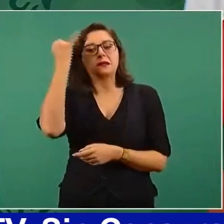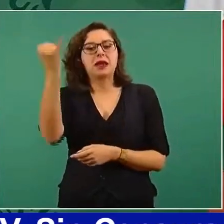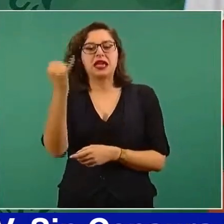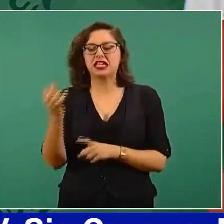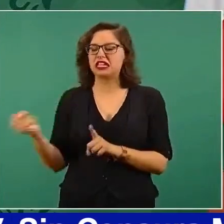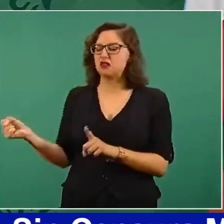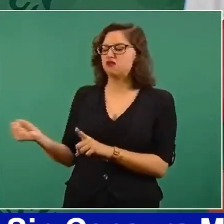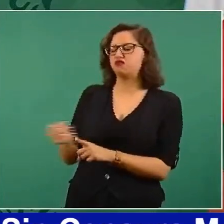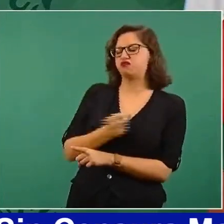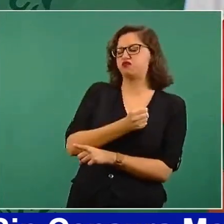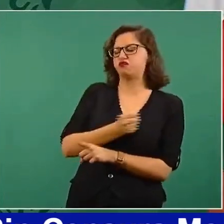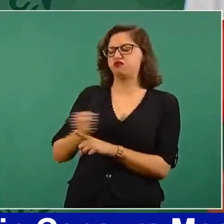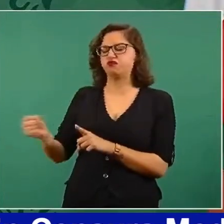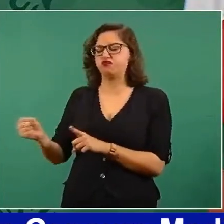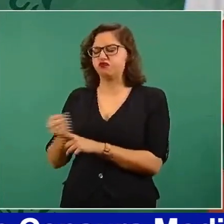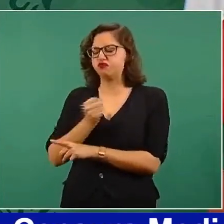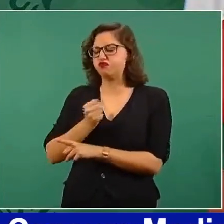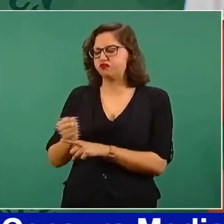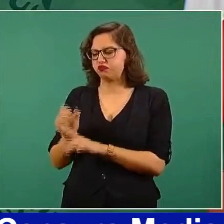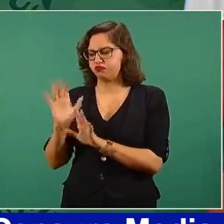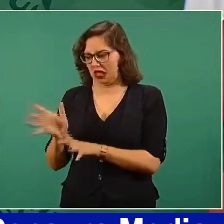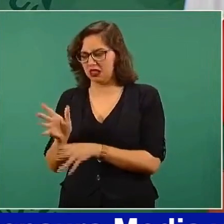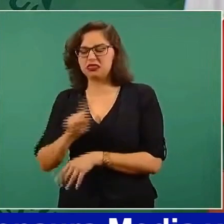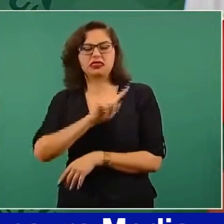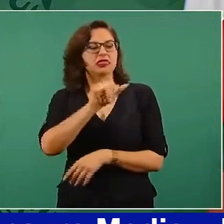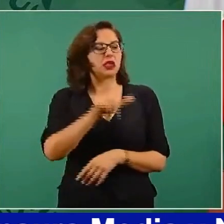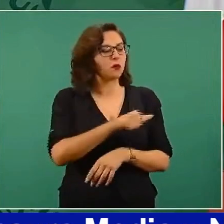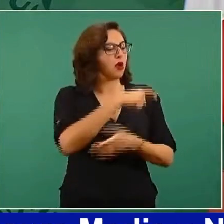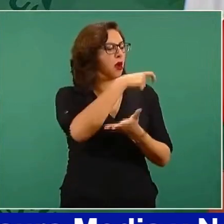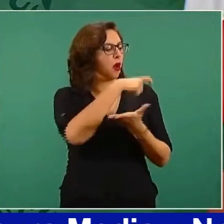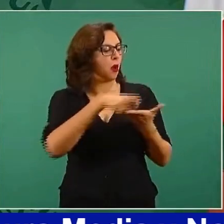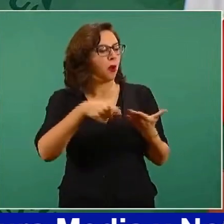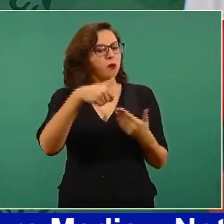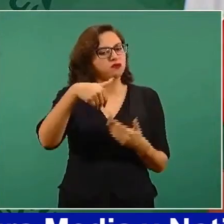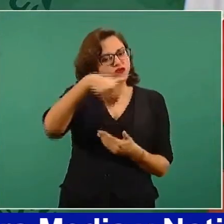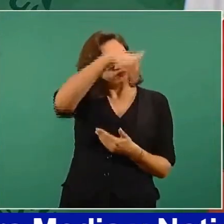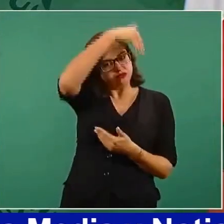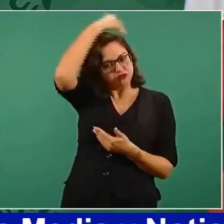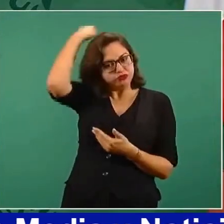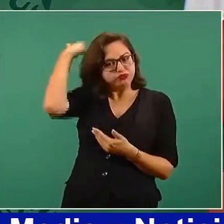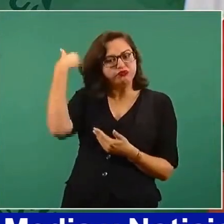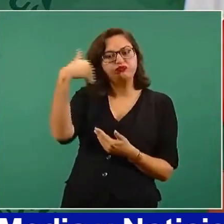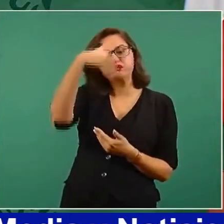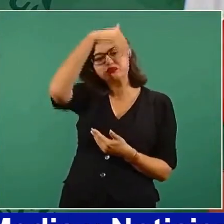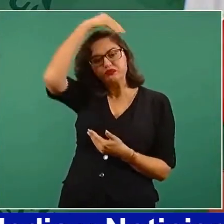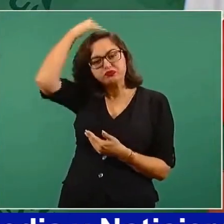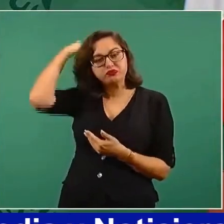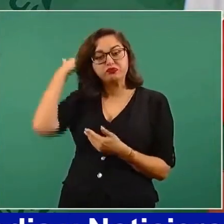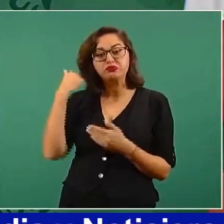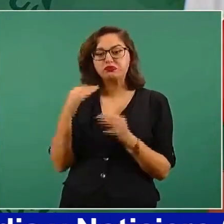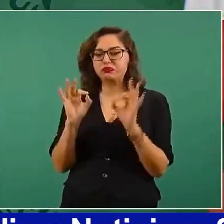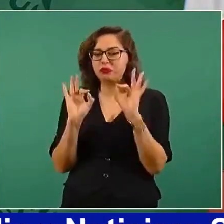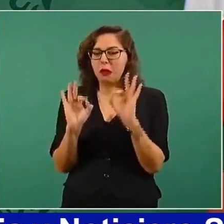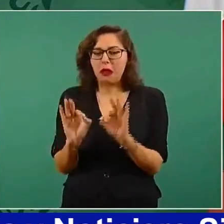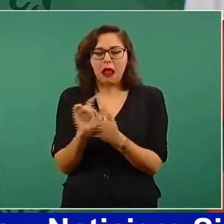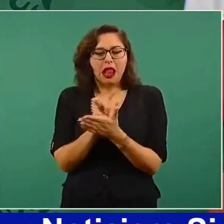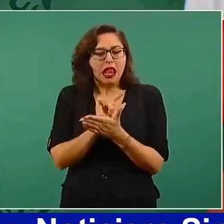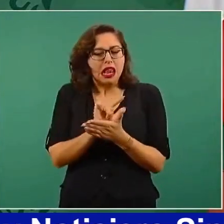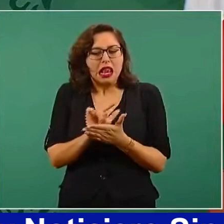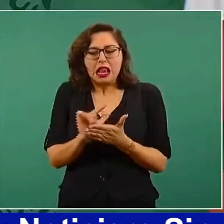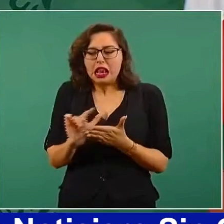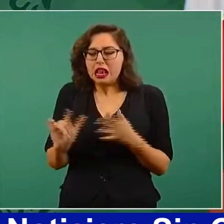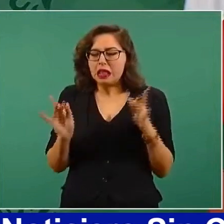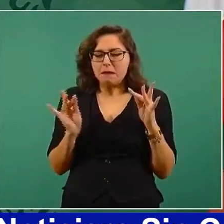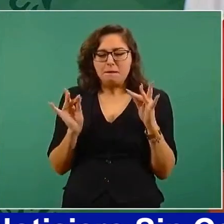haberle dado una golpiza, van y le compran una venda para ponérsela en la cabeza, pero además la venda está perfecta,